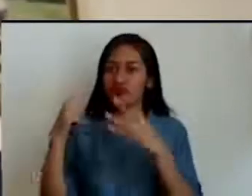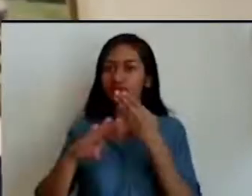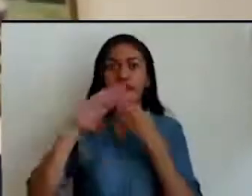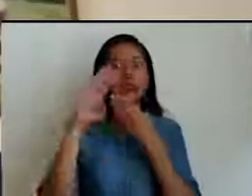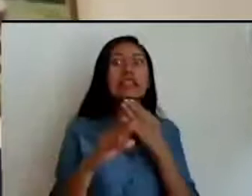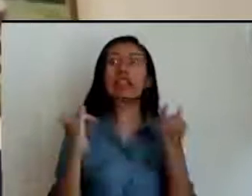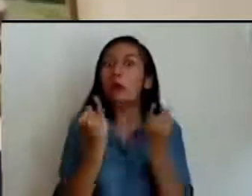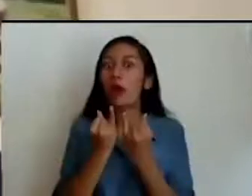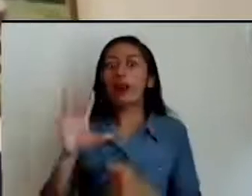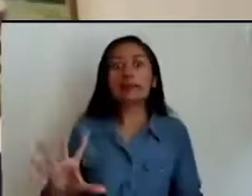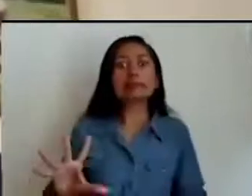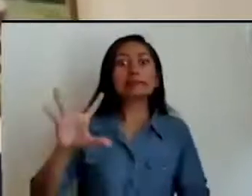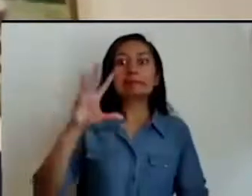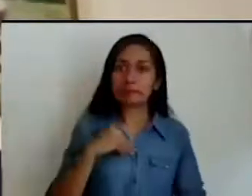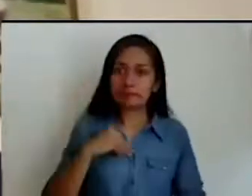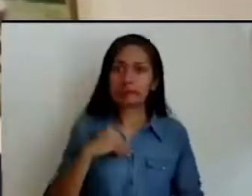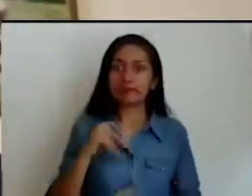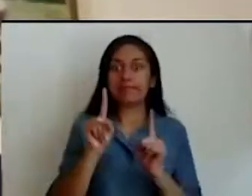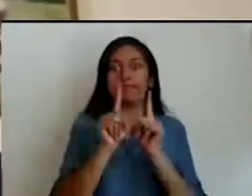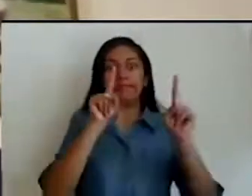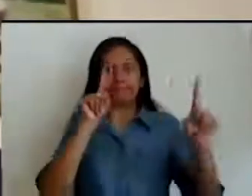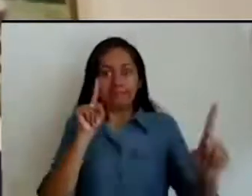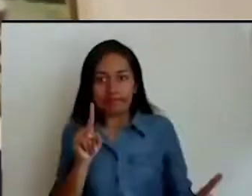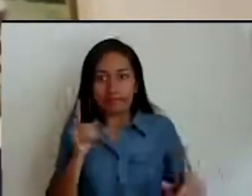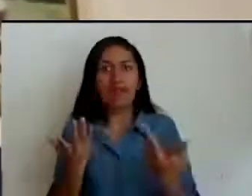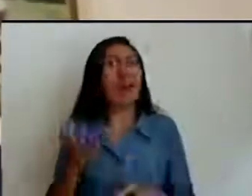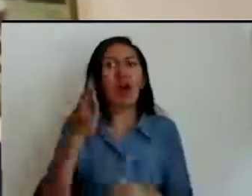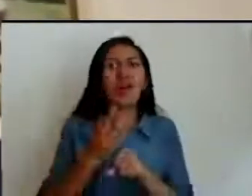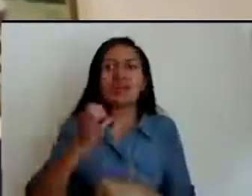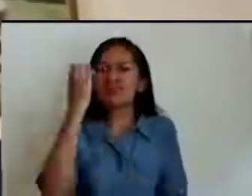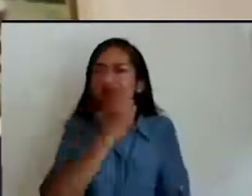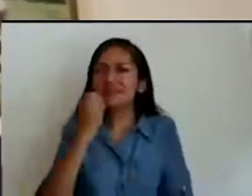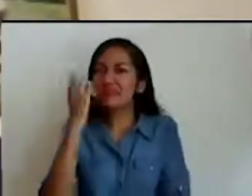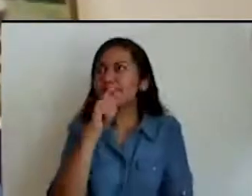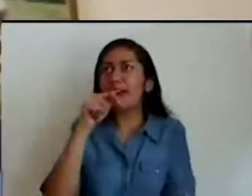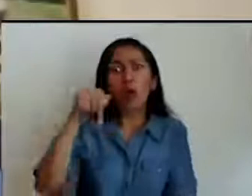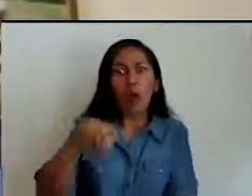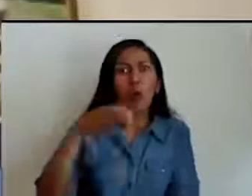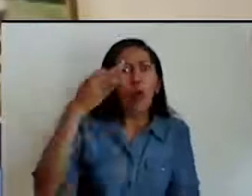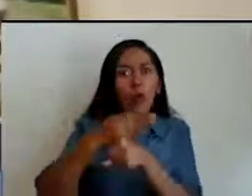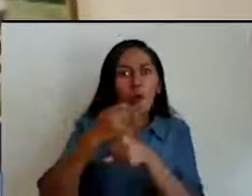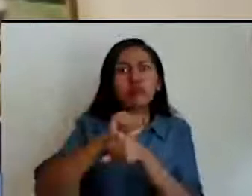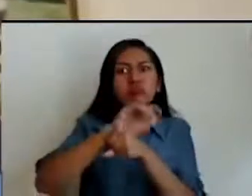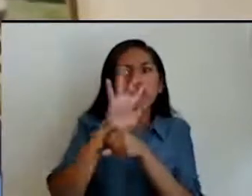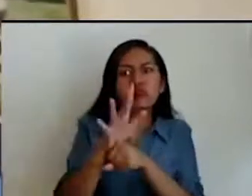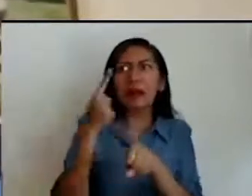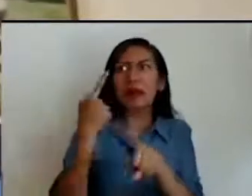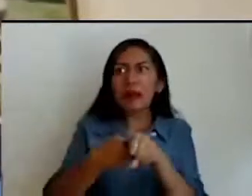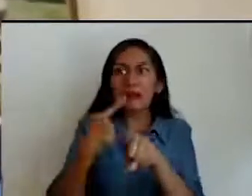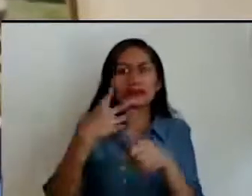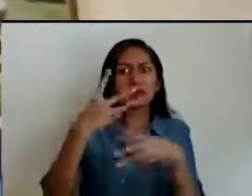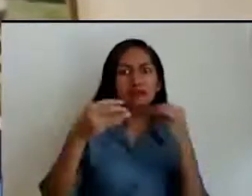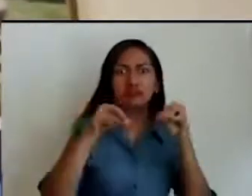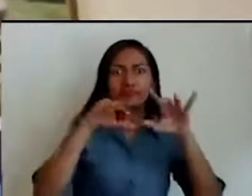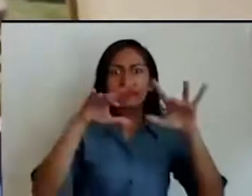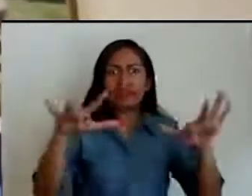trasladar a pensar y a evaluar qué se hace en la epidemia actual. Y esto